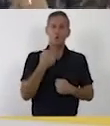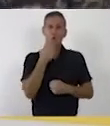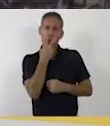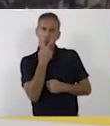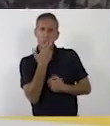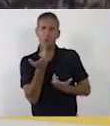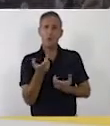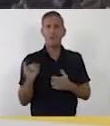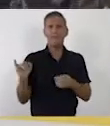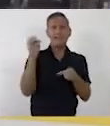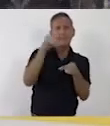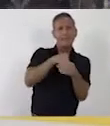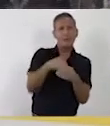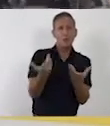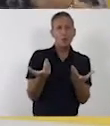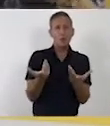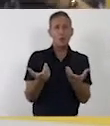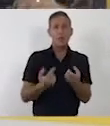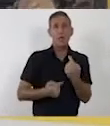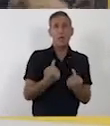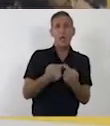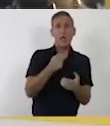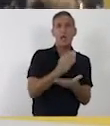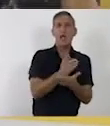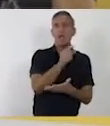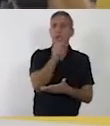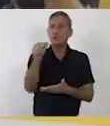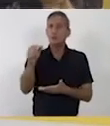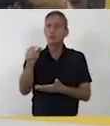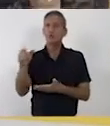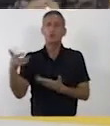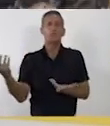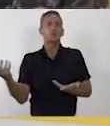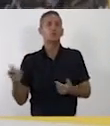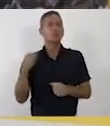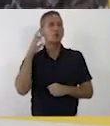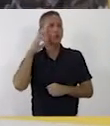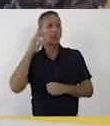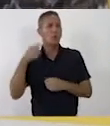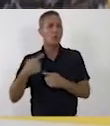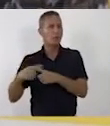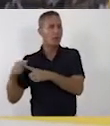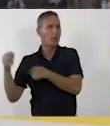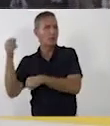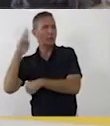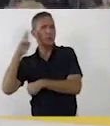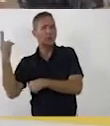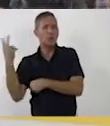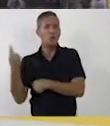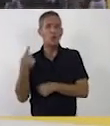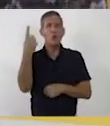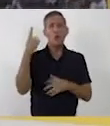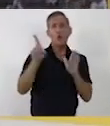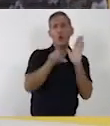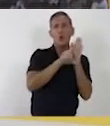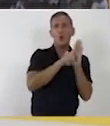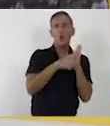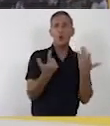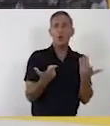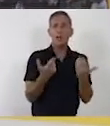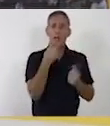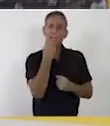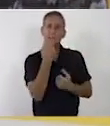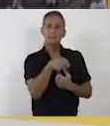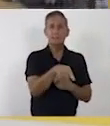vamos a incorporar para unos estudiantes y para otros recordar una ley que se pone